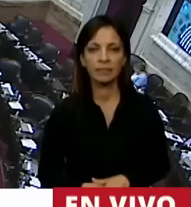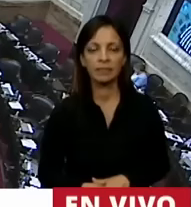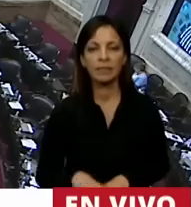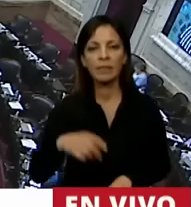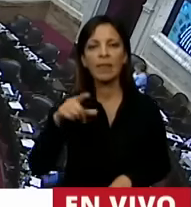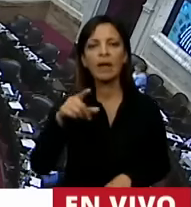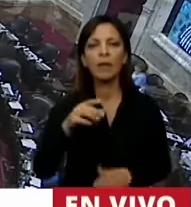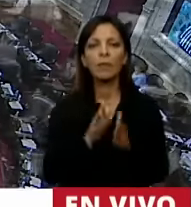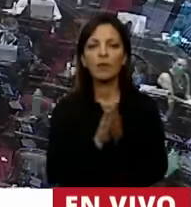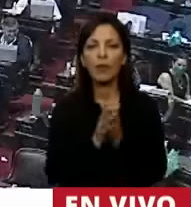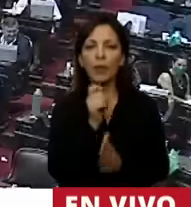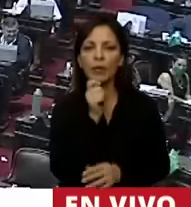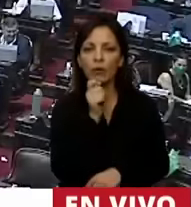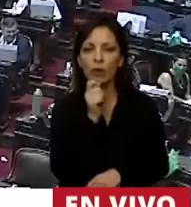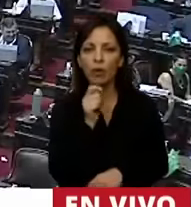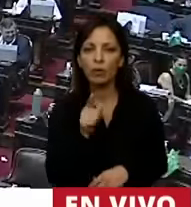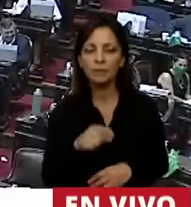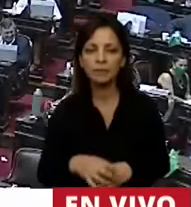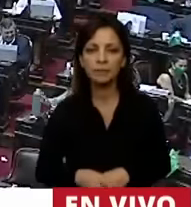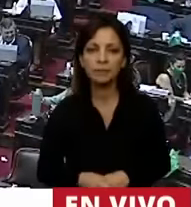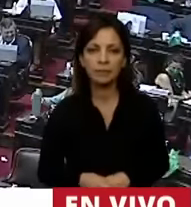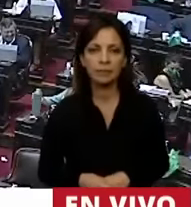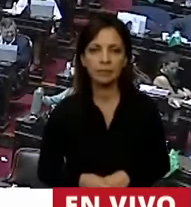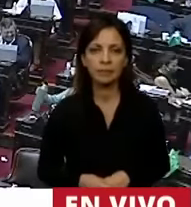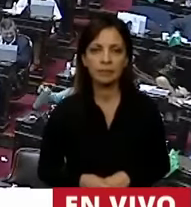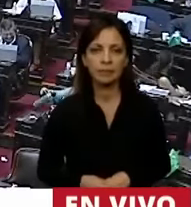Eduardo, prende el micrófono, por favor.